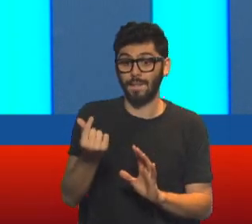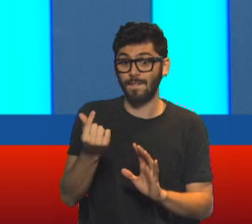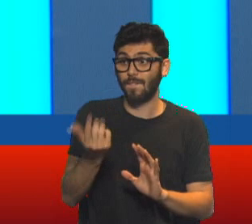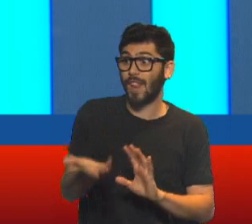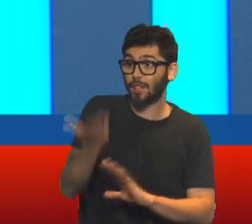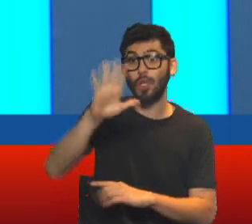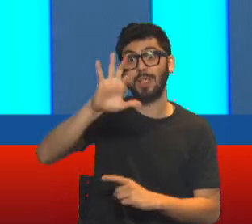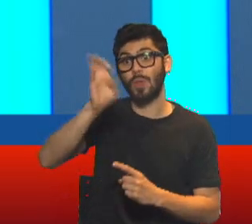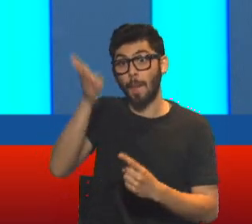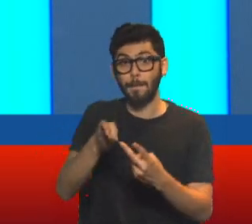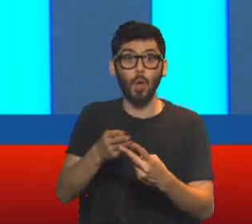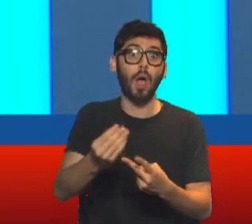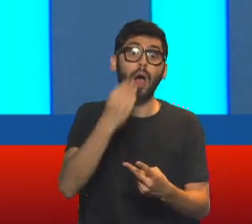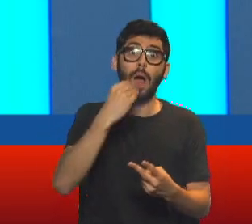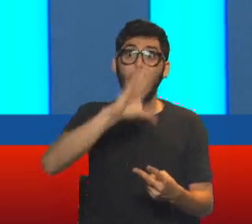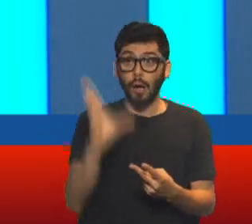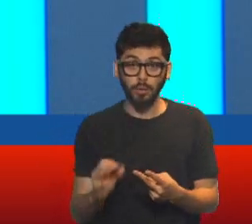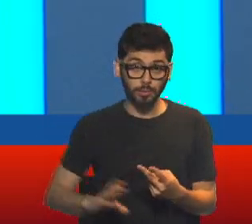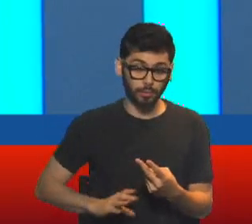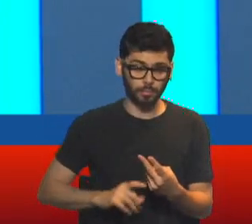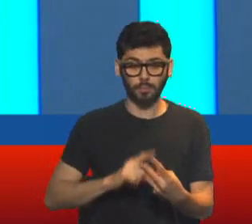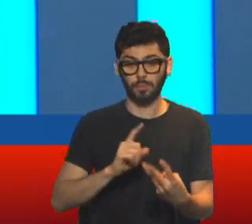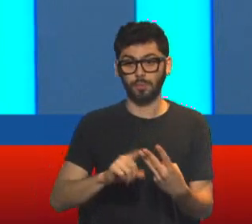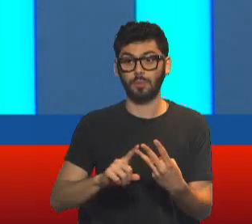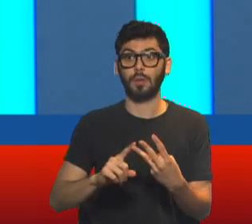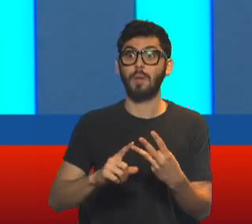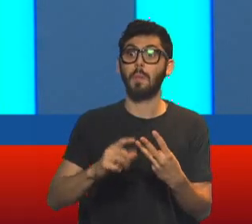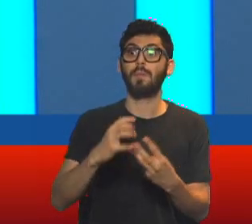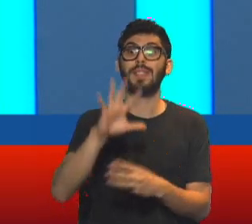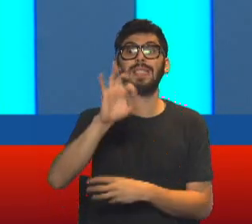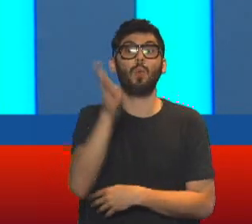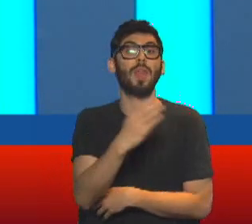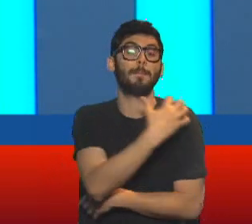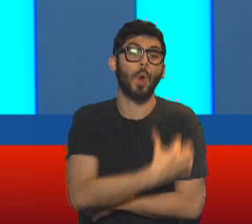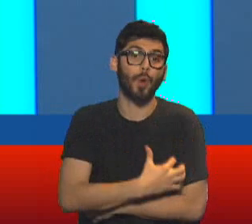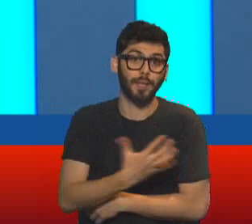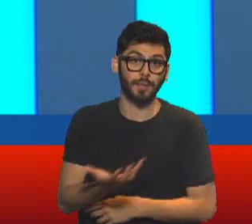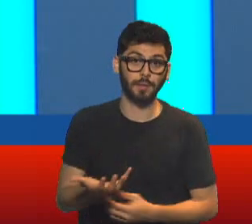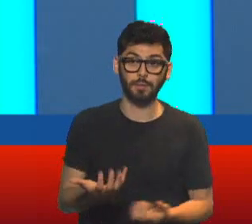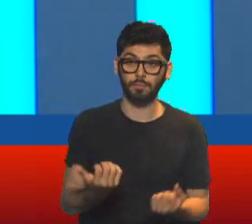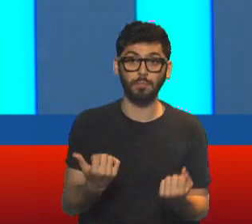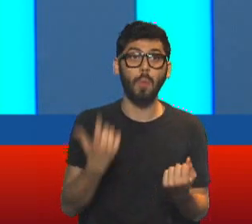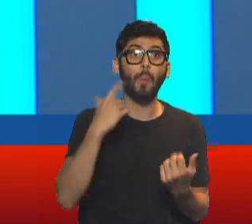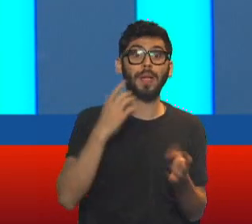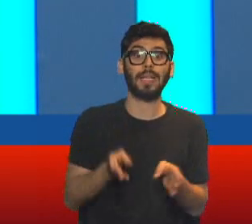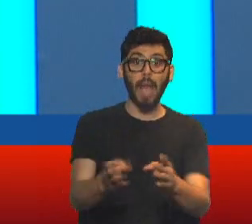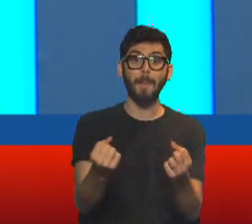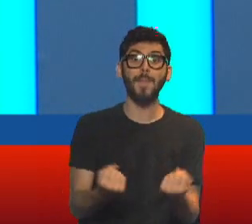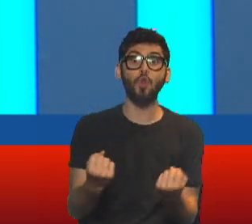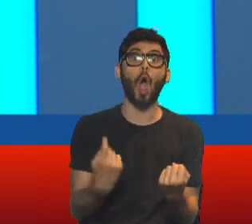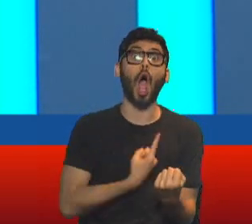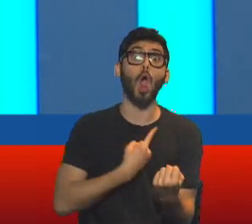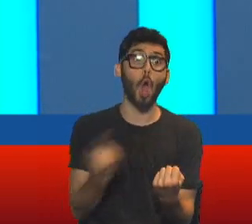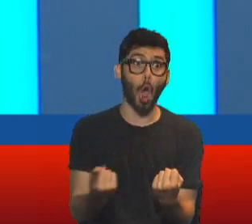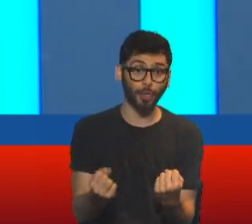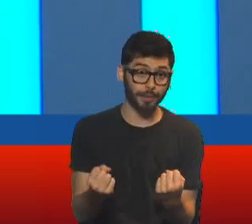con emergencia alimentaria, con 50% de pobreza. ¿A dónde va a girar? Si vos le pagás al